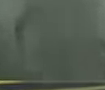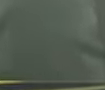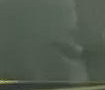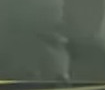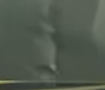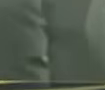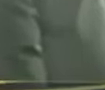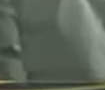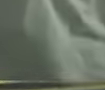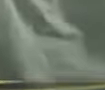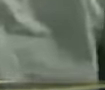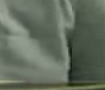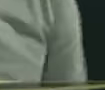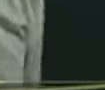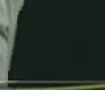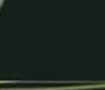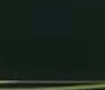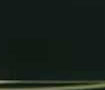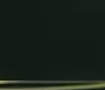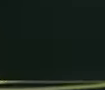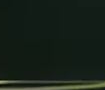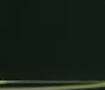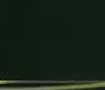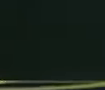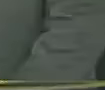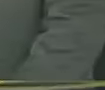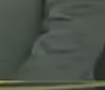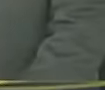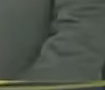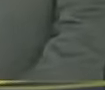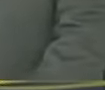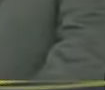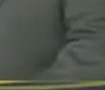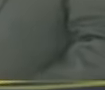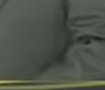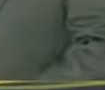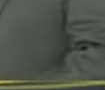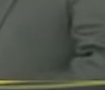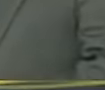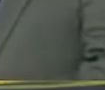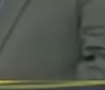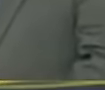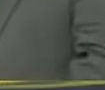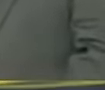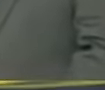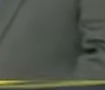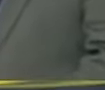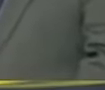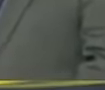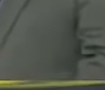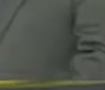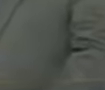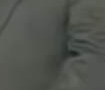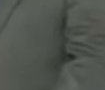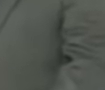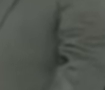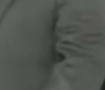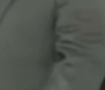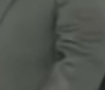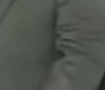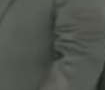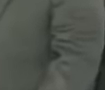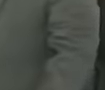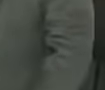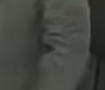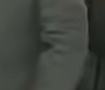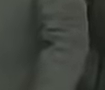también realice este proceso de inscripción o actualización ante el registro electoral. Ya ha sido consignada la postulación de Nicolás Maduro Moros como